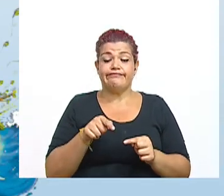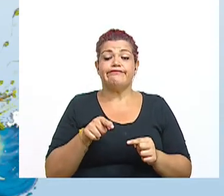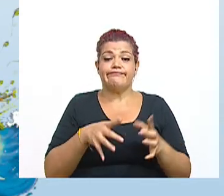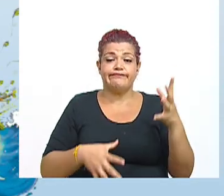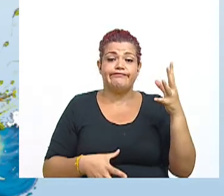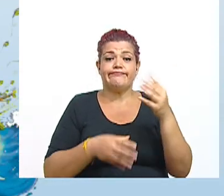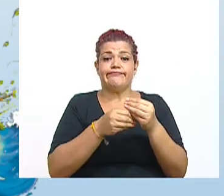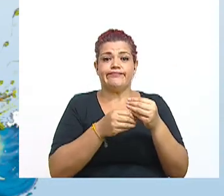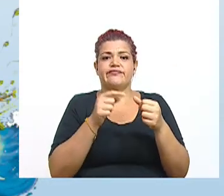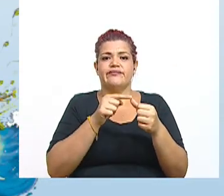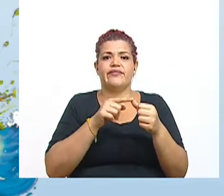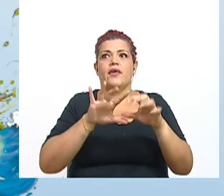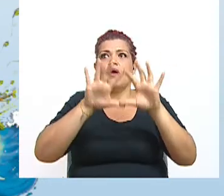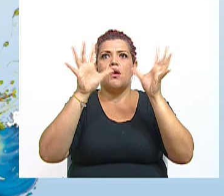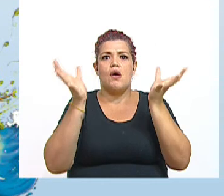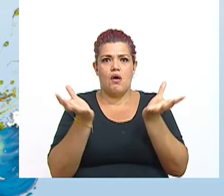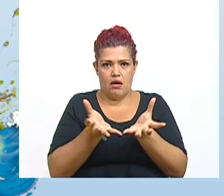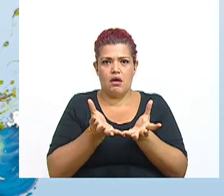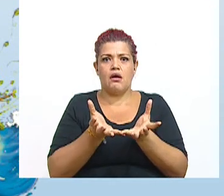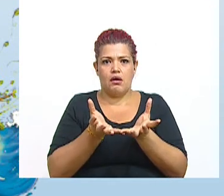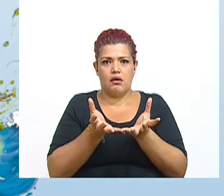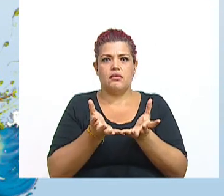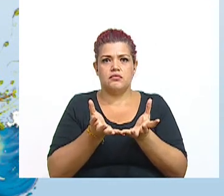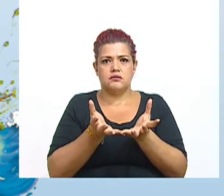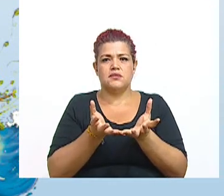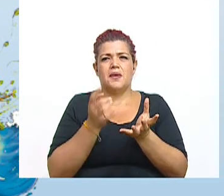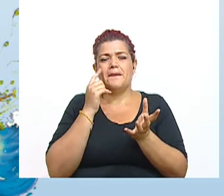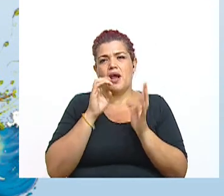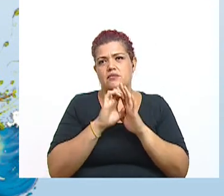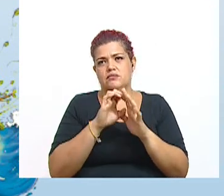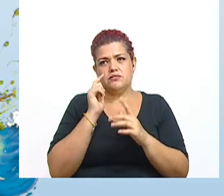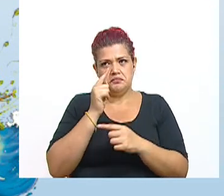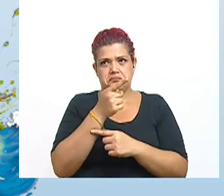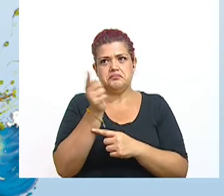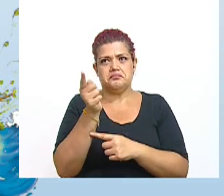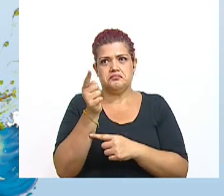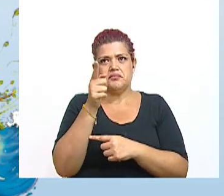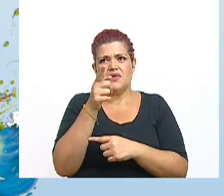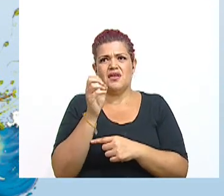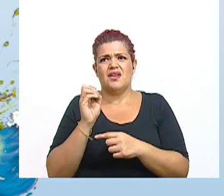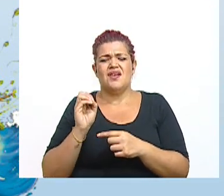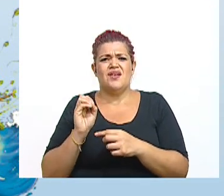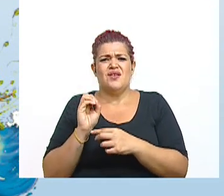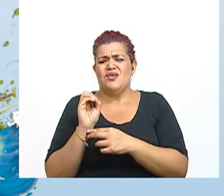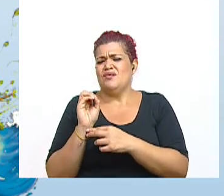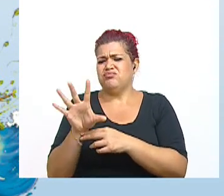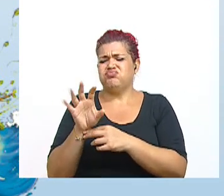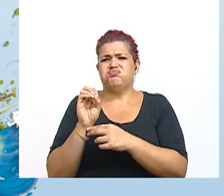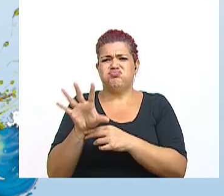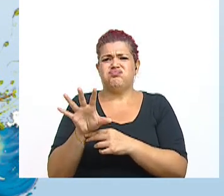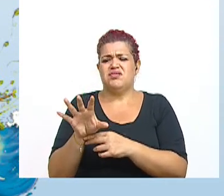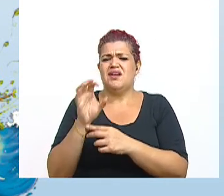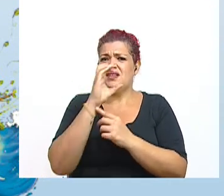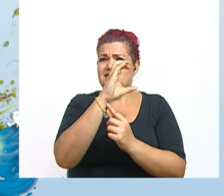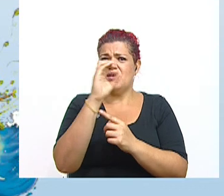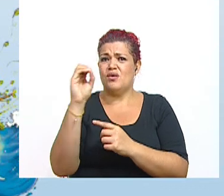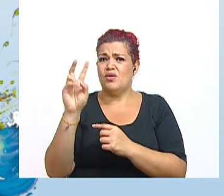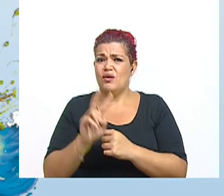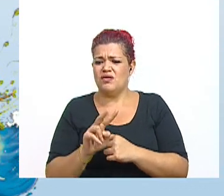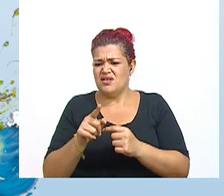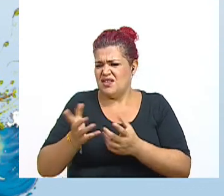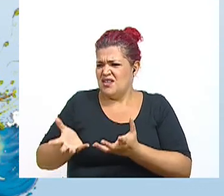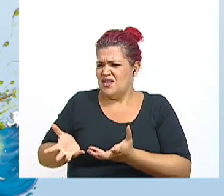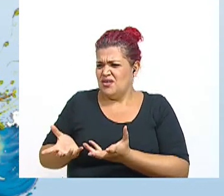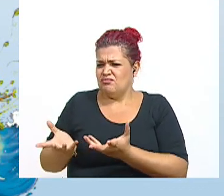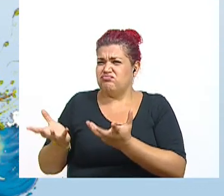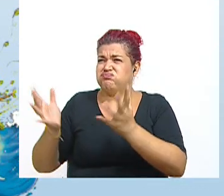agregar las causas globales. Nótese, por ejemplo, en este gráfico, la emisión de gases de efecto invernadero que provocan el